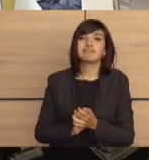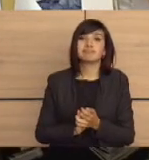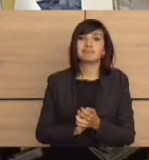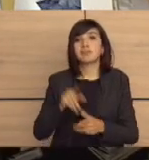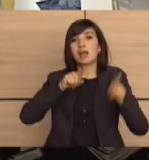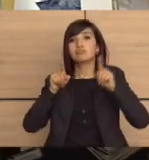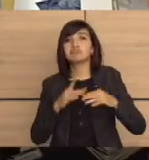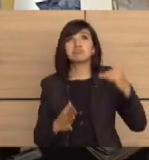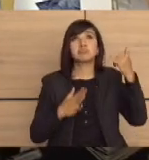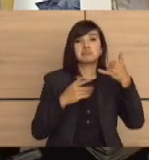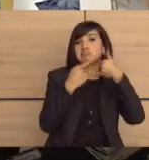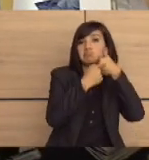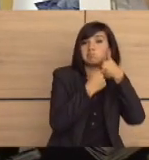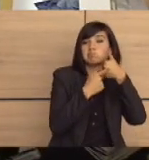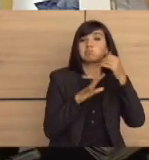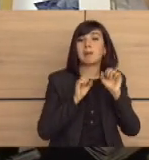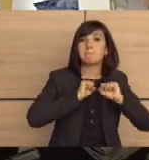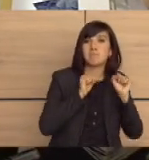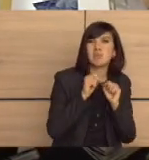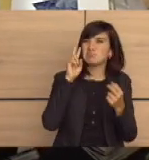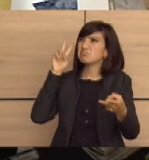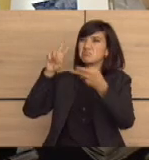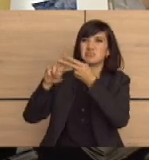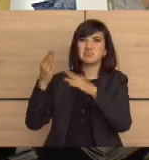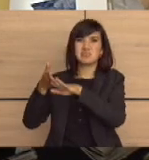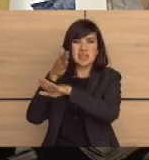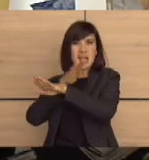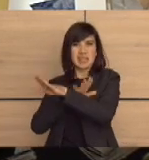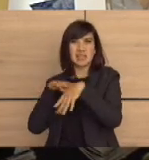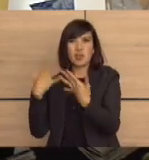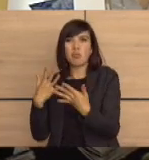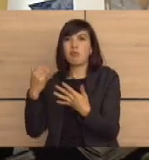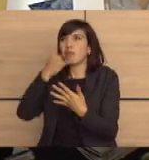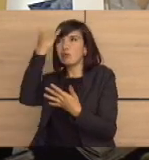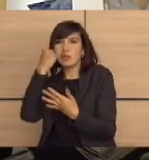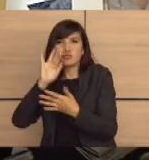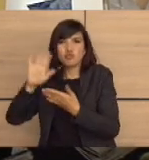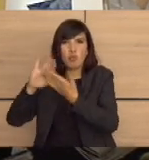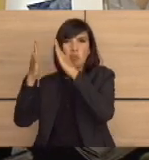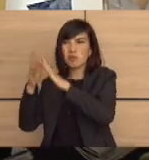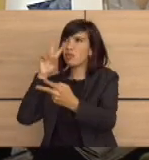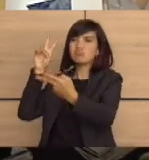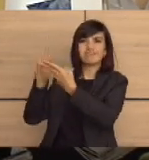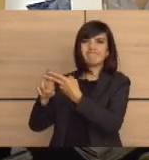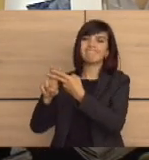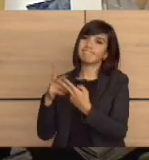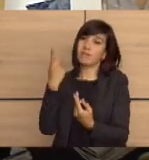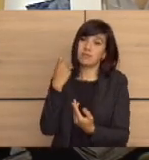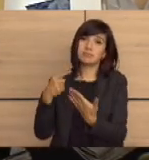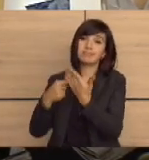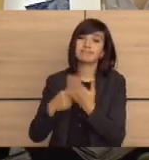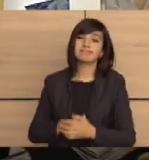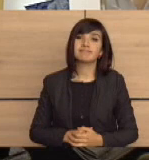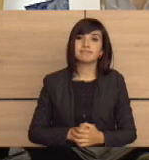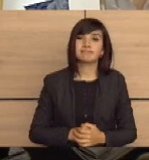veces desconocemos lo raizal como parte también de nuestra historia. También un componente, y